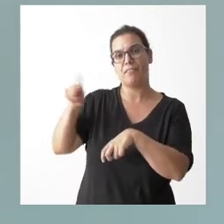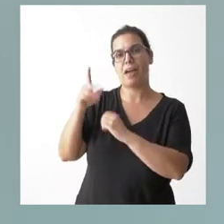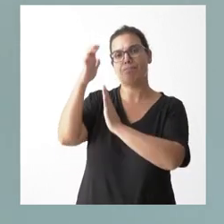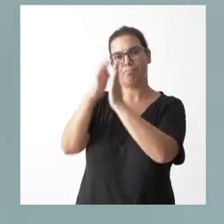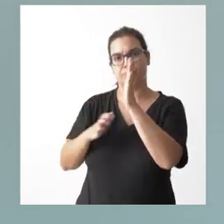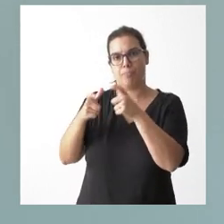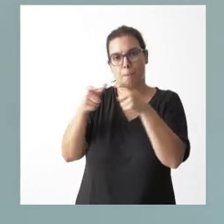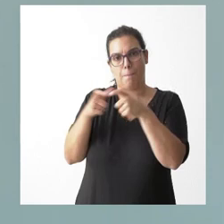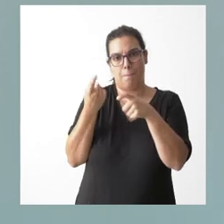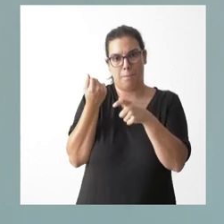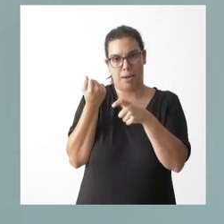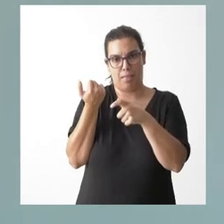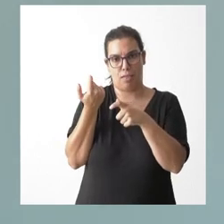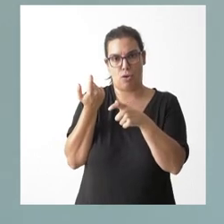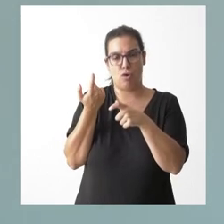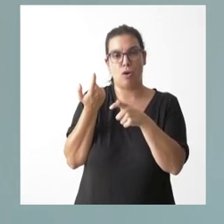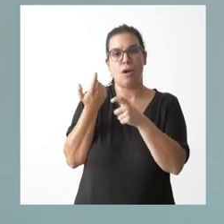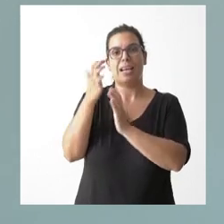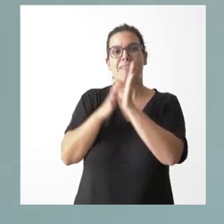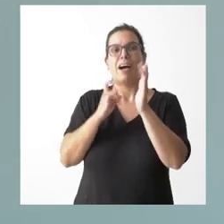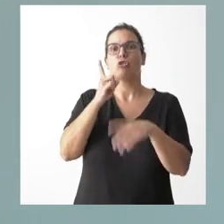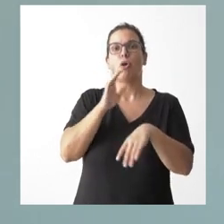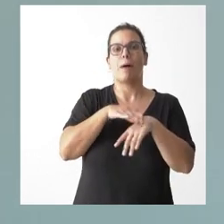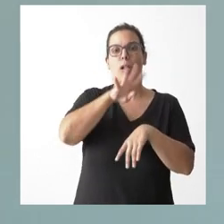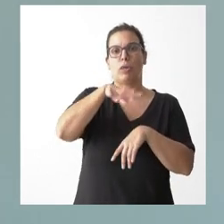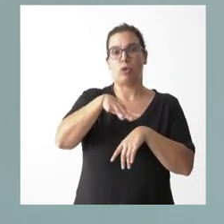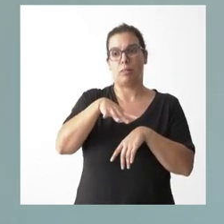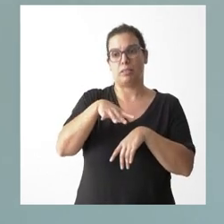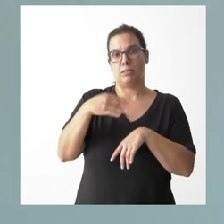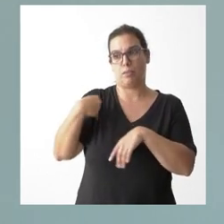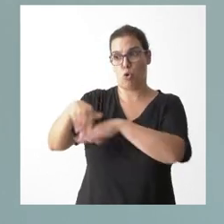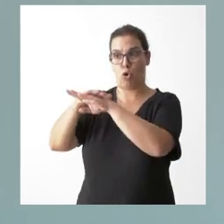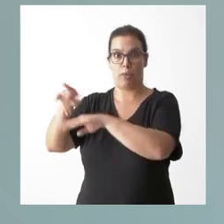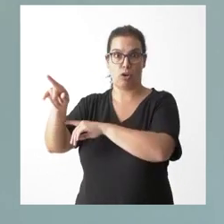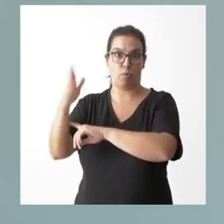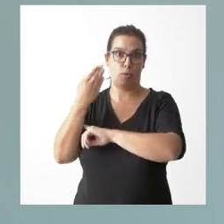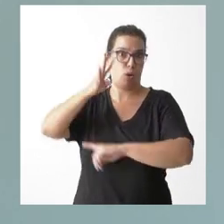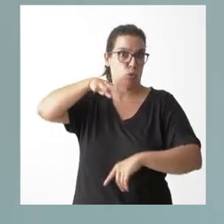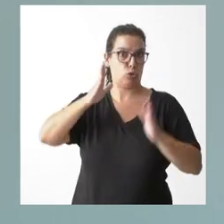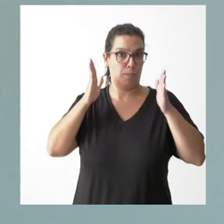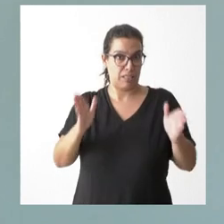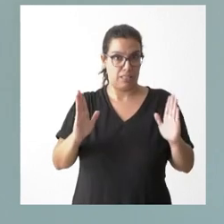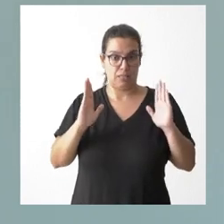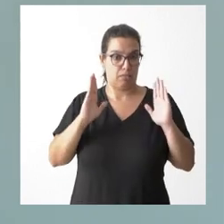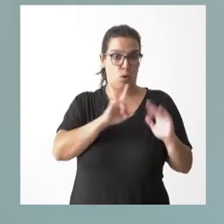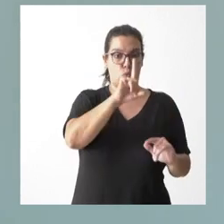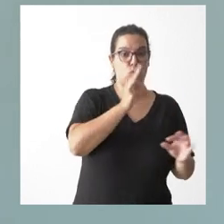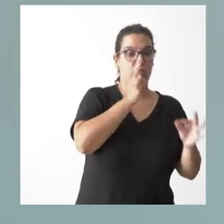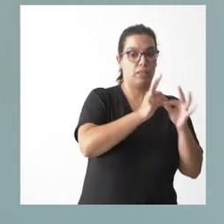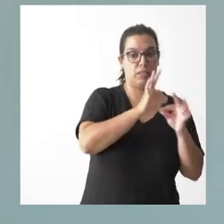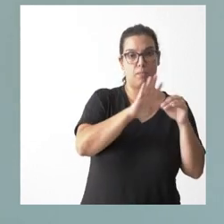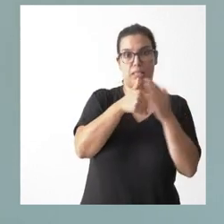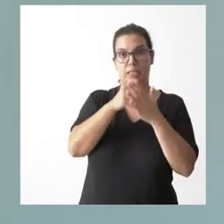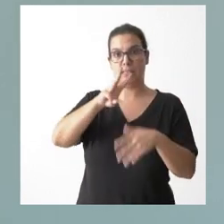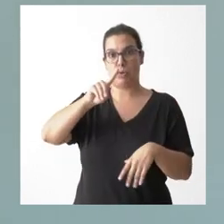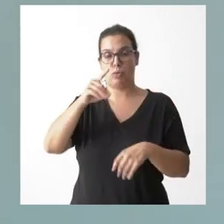precio del AVE, no una rebaja solo para 4 meses, como nos plantea el Gobierno, porque la rebaja del Gobierno es entre el 1 de septiembre y el 31 de diciembre,